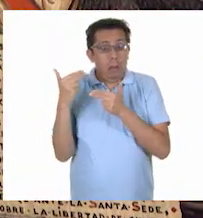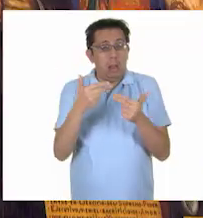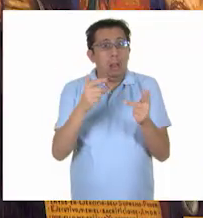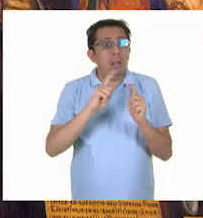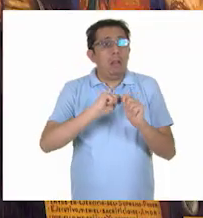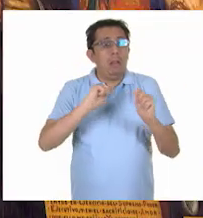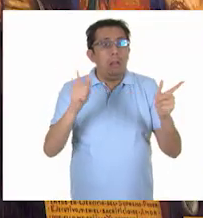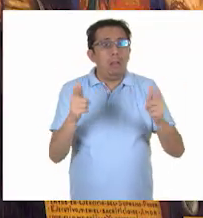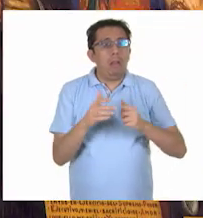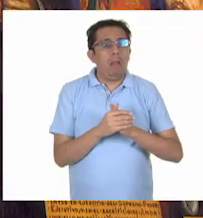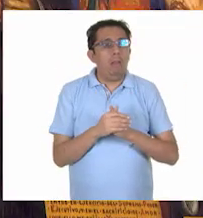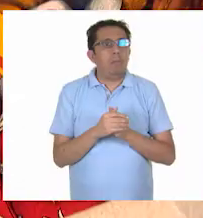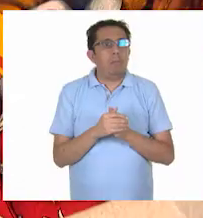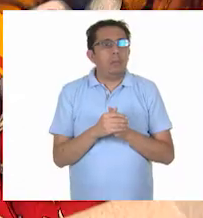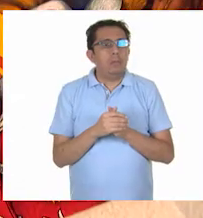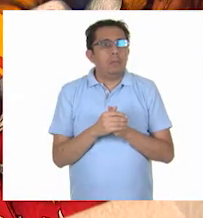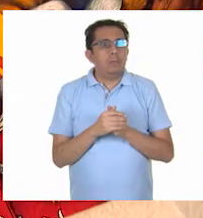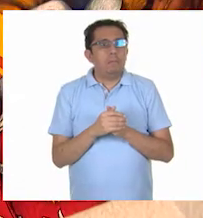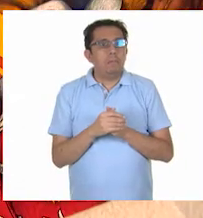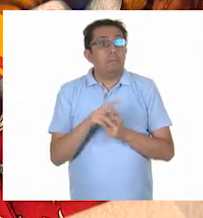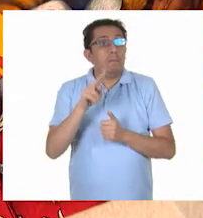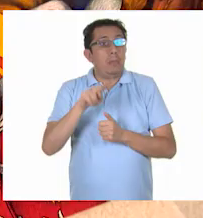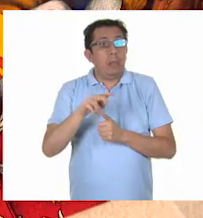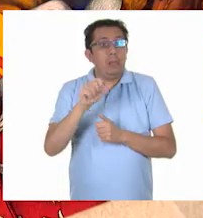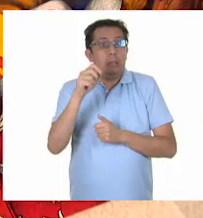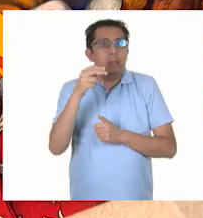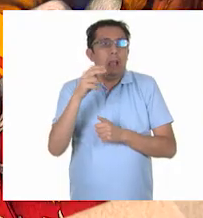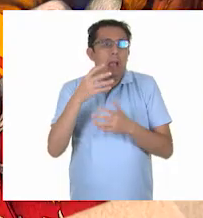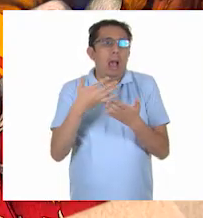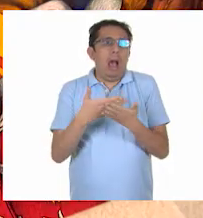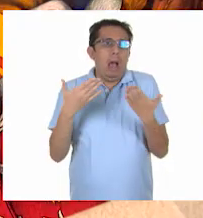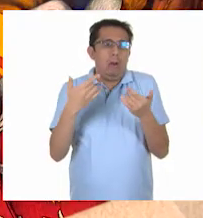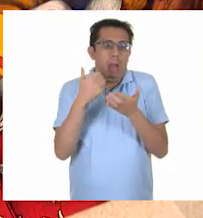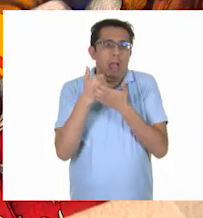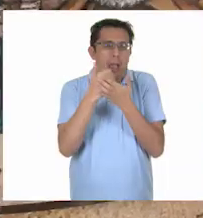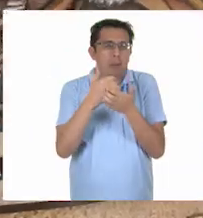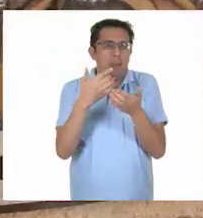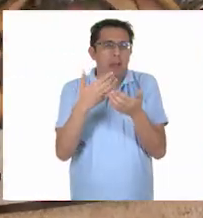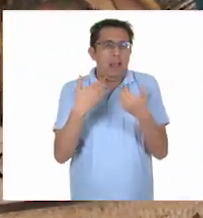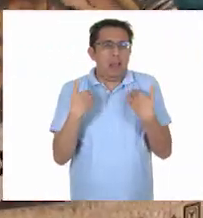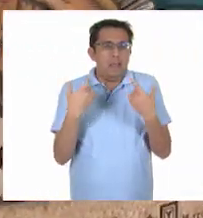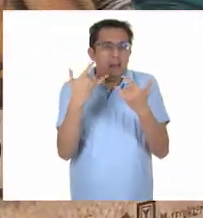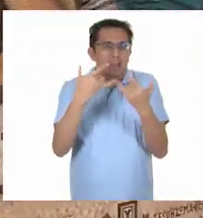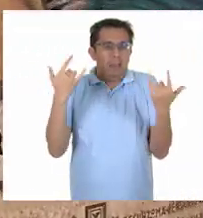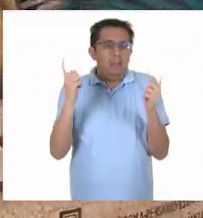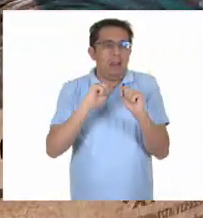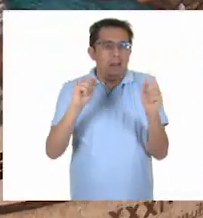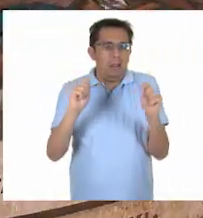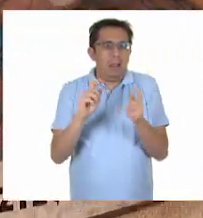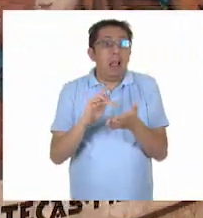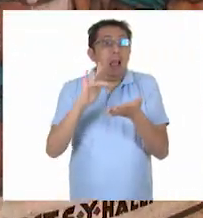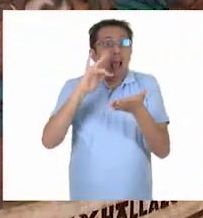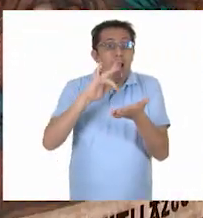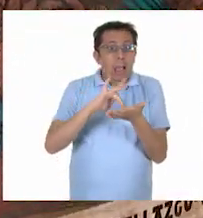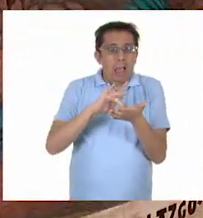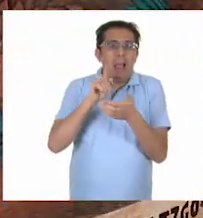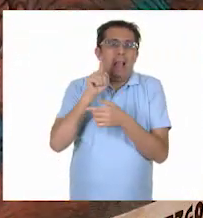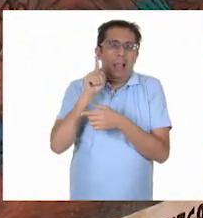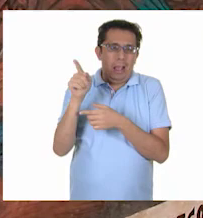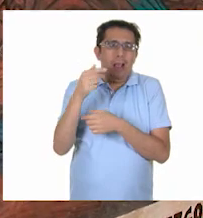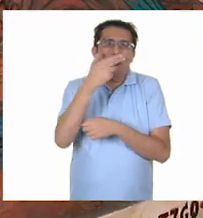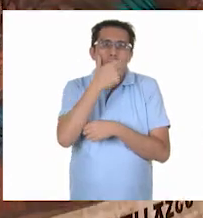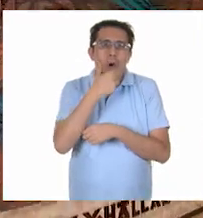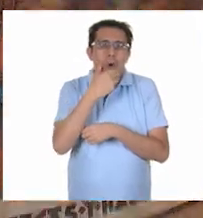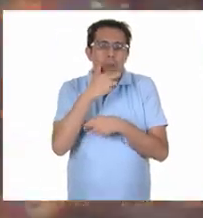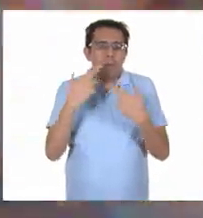Hoy no se podría entender la historia reciente de Tlaxcala o incluso la historia remota si no tenemos como referente